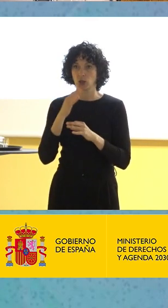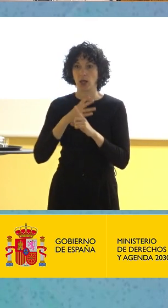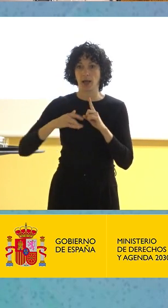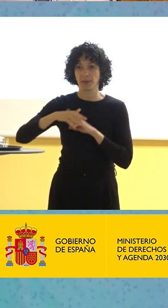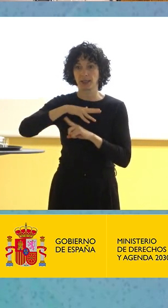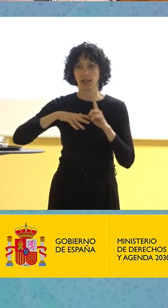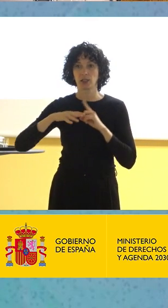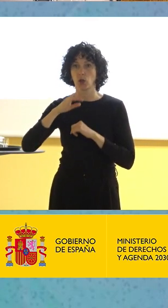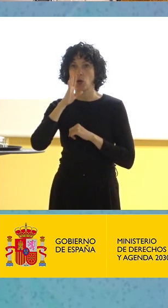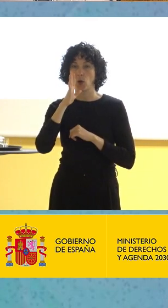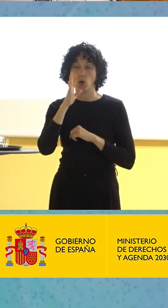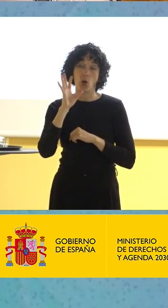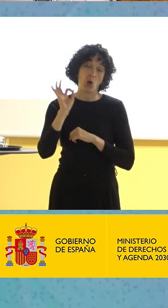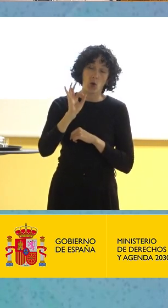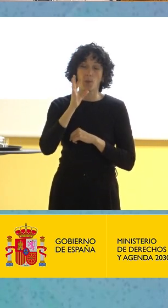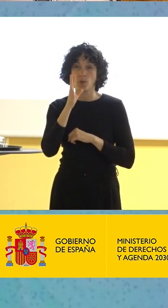estilos de vida.